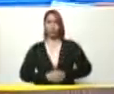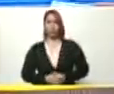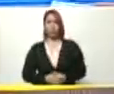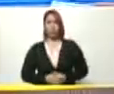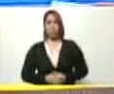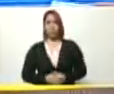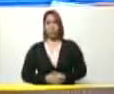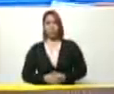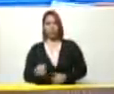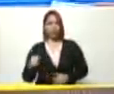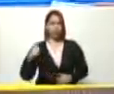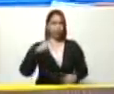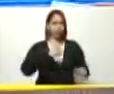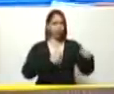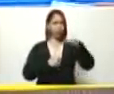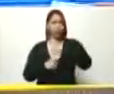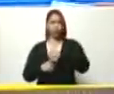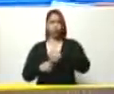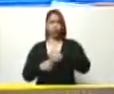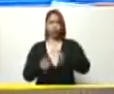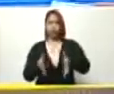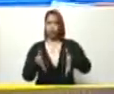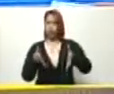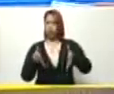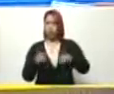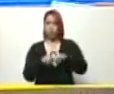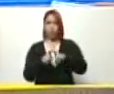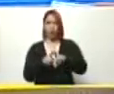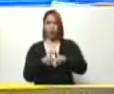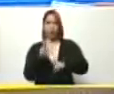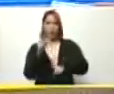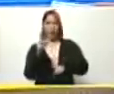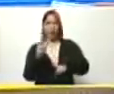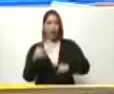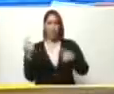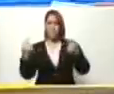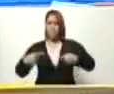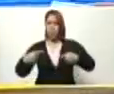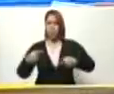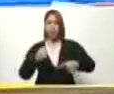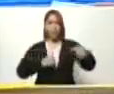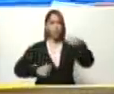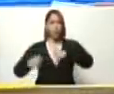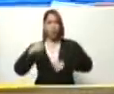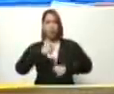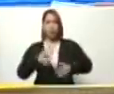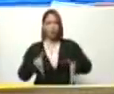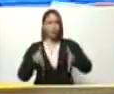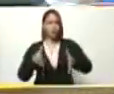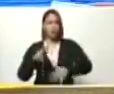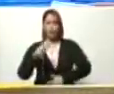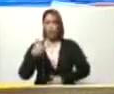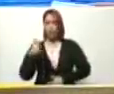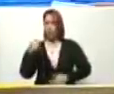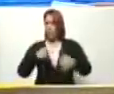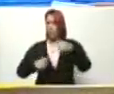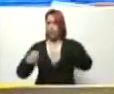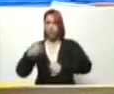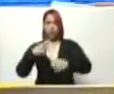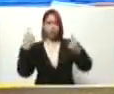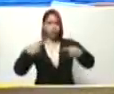Primer round, a favor. Segundo round, a favor. Tercer round, a